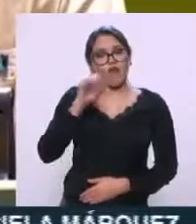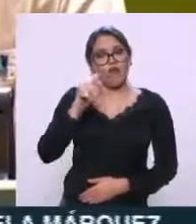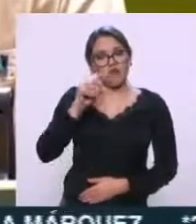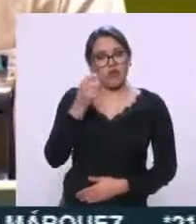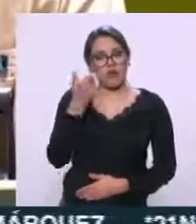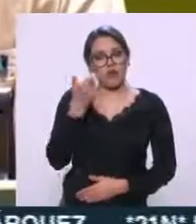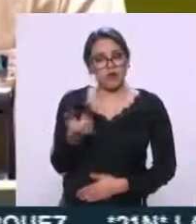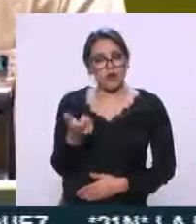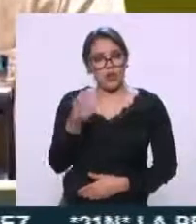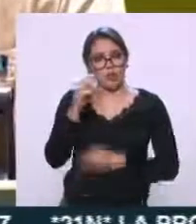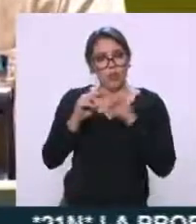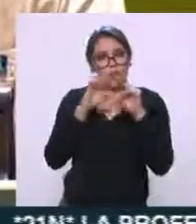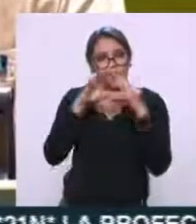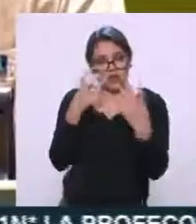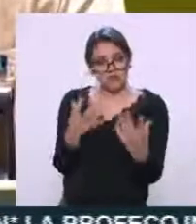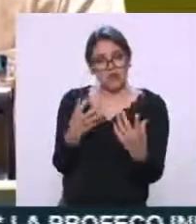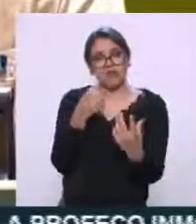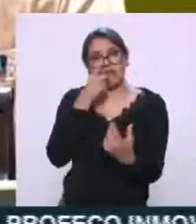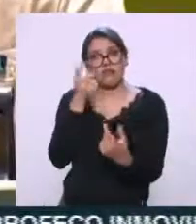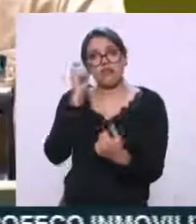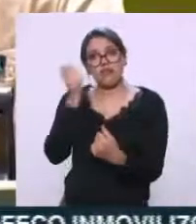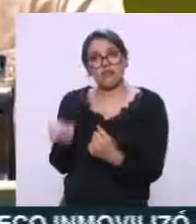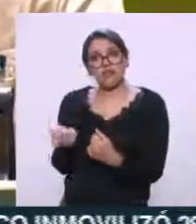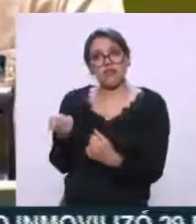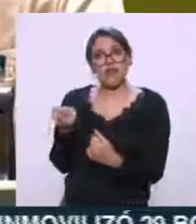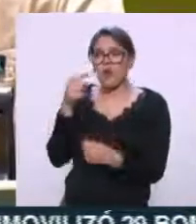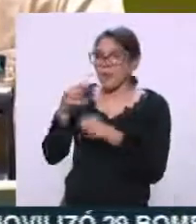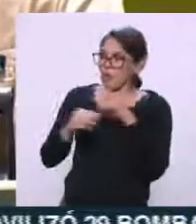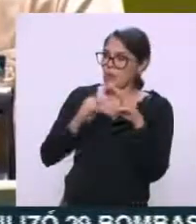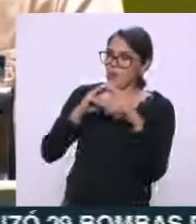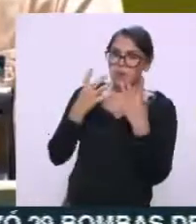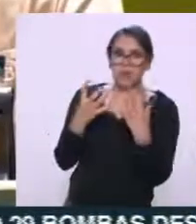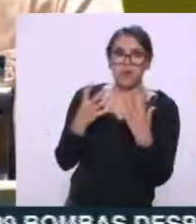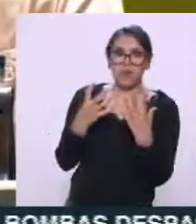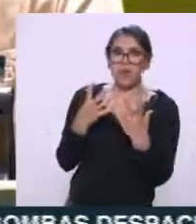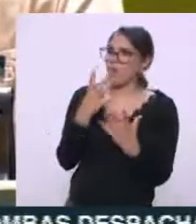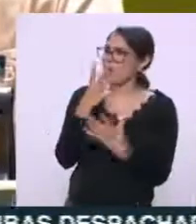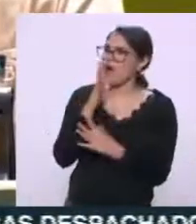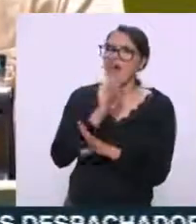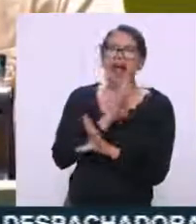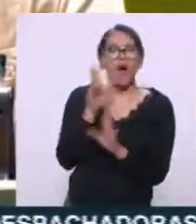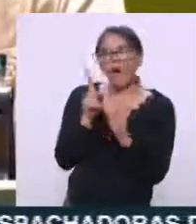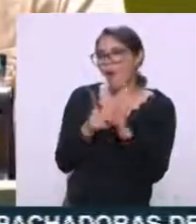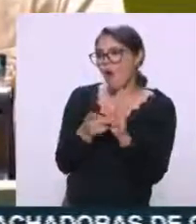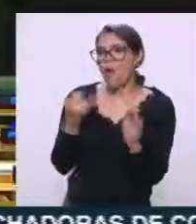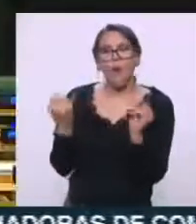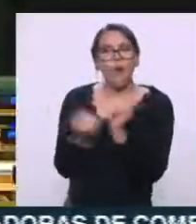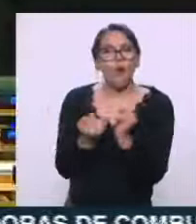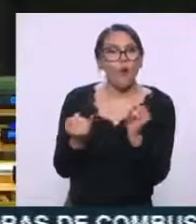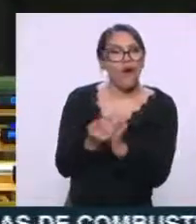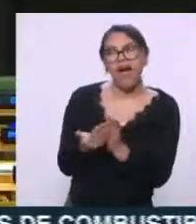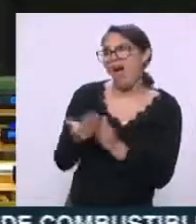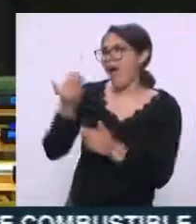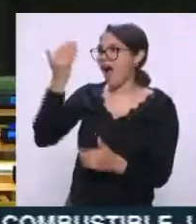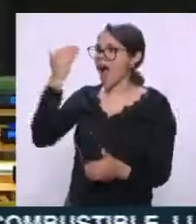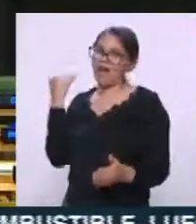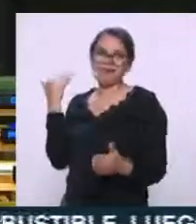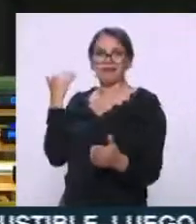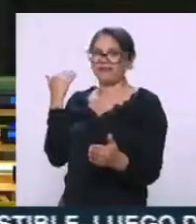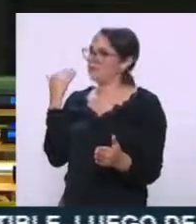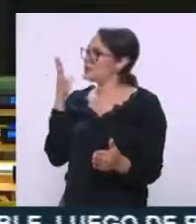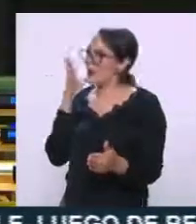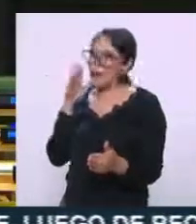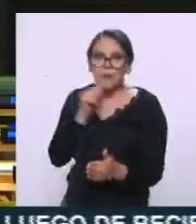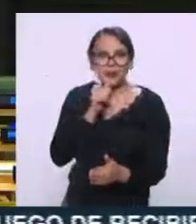hecho declaraciones en el sentido de que el mundo no puede volver a donde estaba antes del inicio de